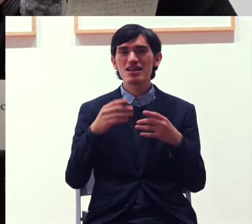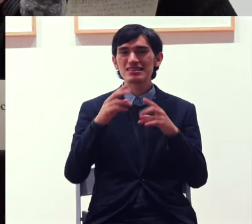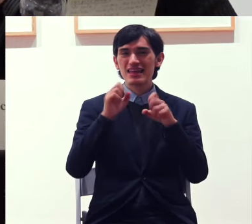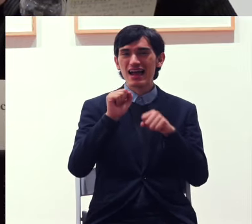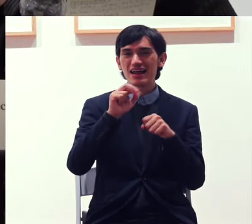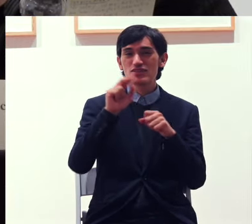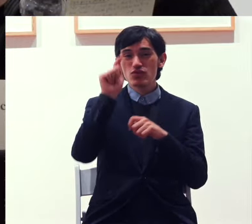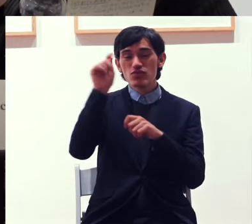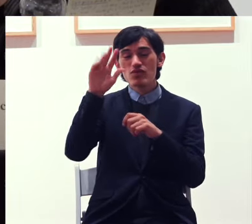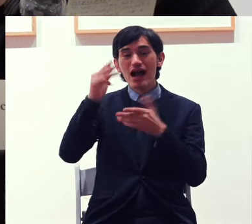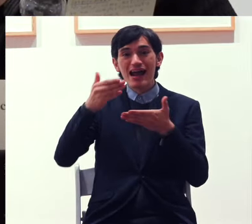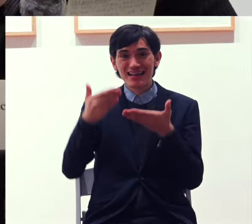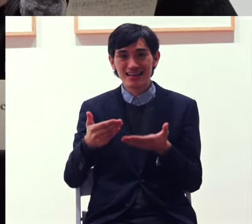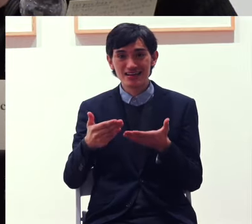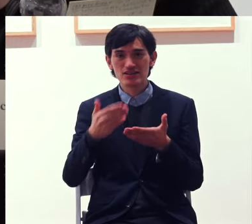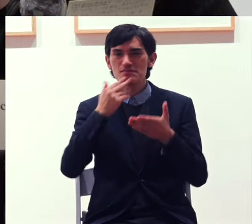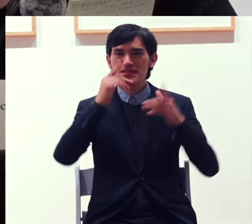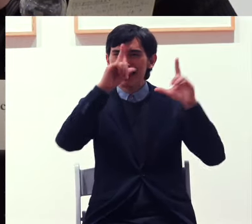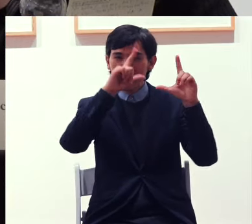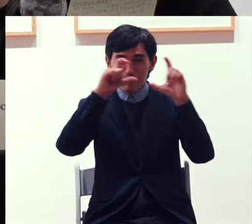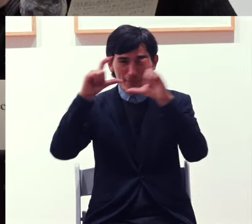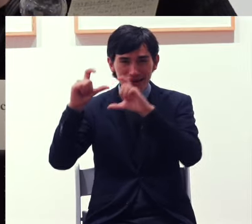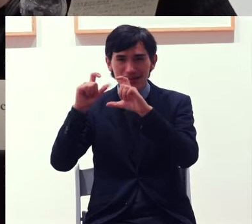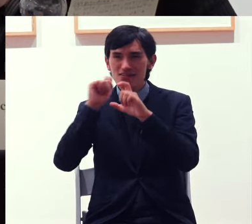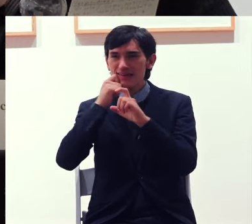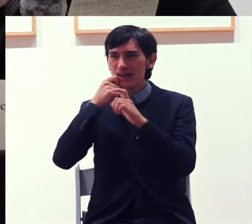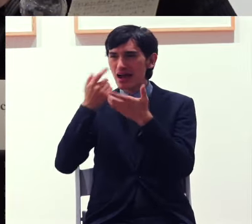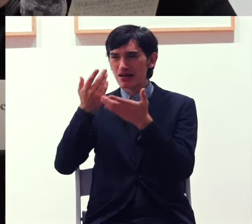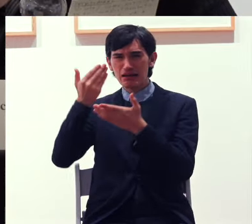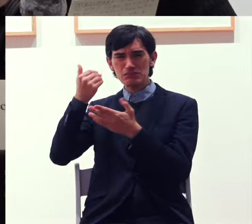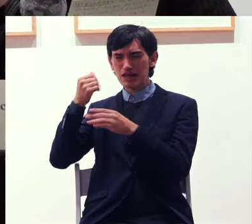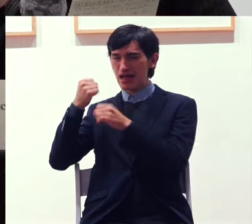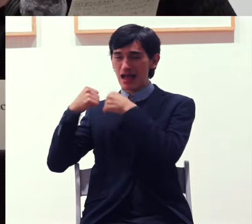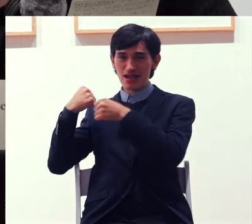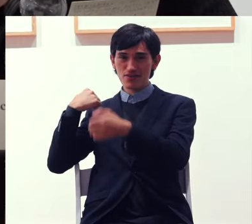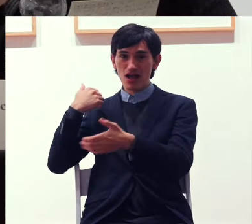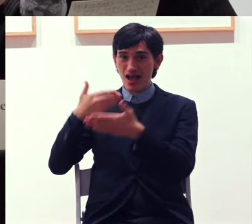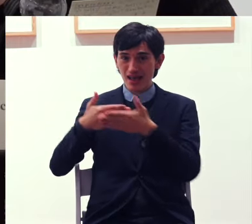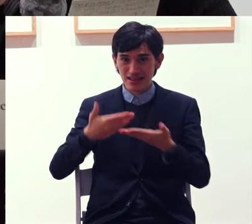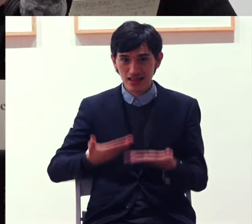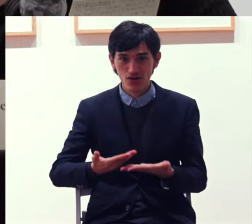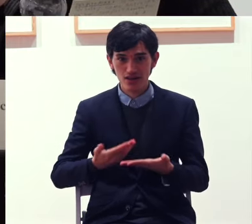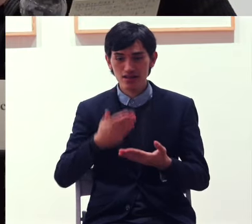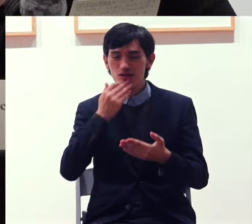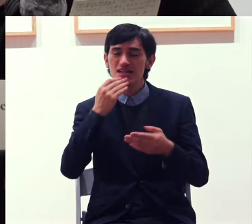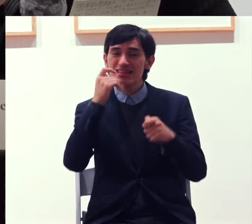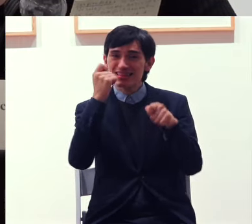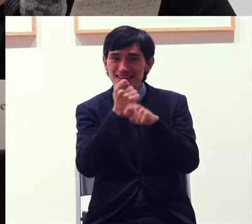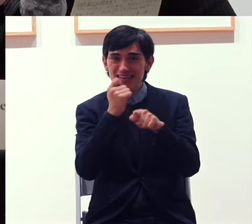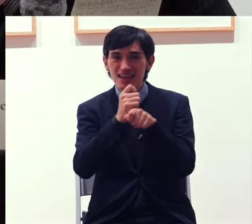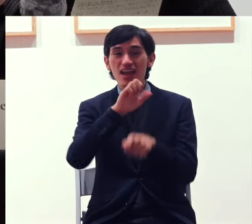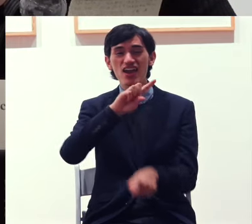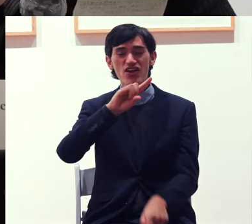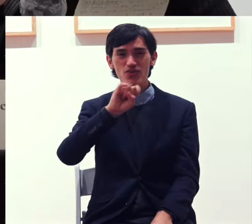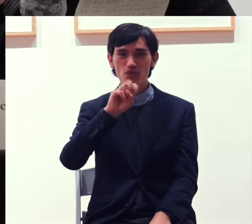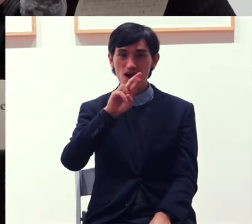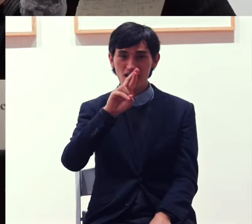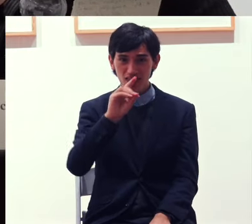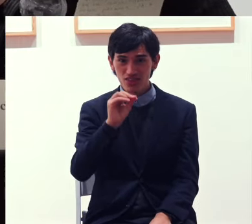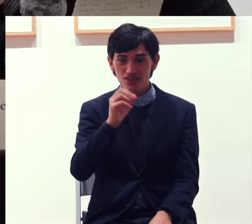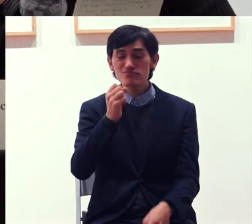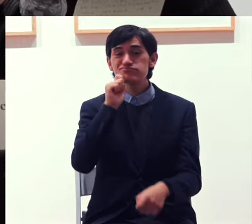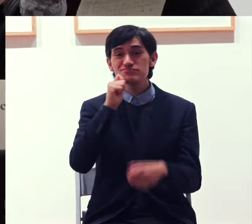lo arcaico contemporáneo desborde de imágenes, que es totalmente primitivo y que se reproduce los dibujos del taller